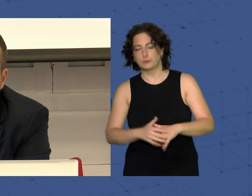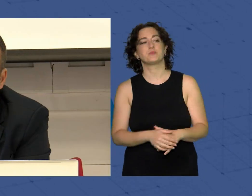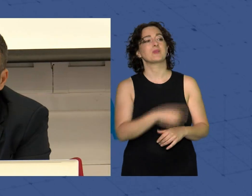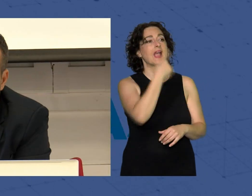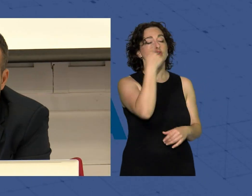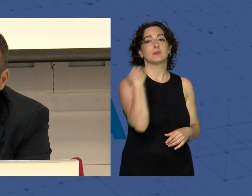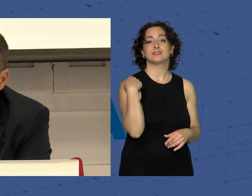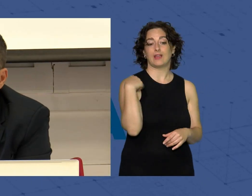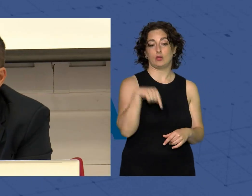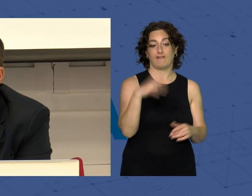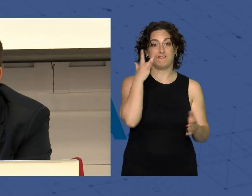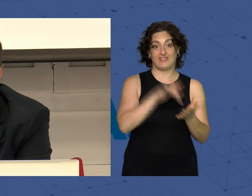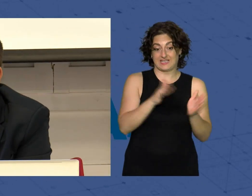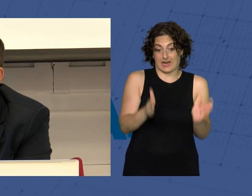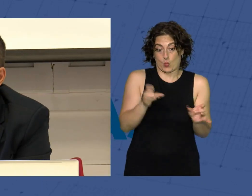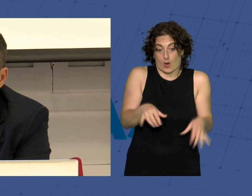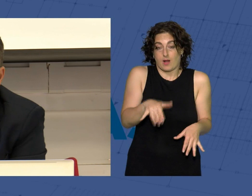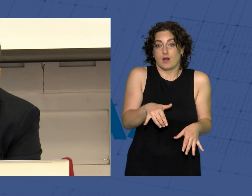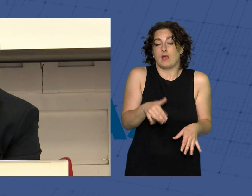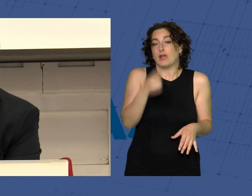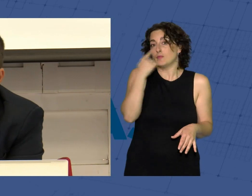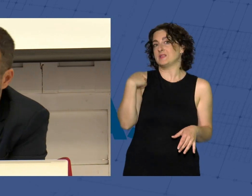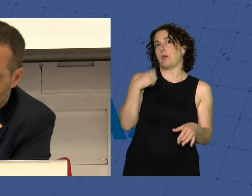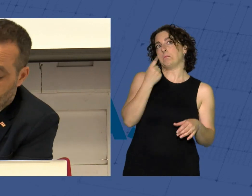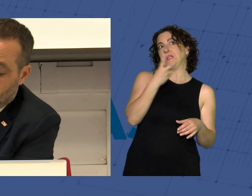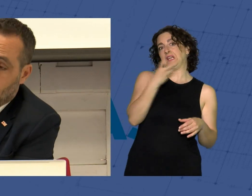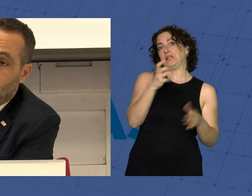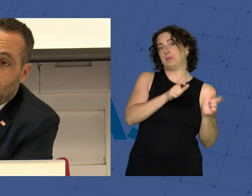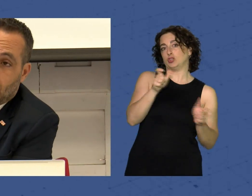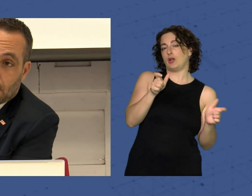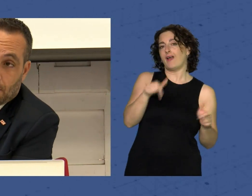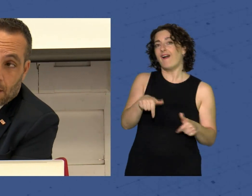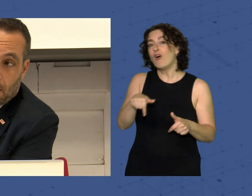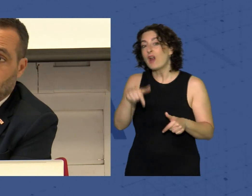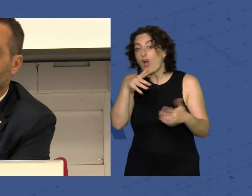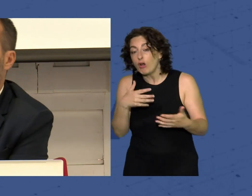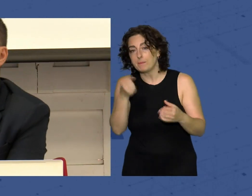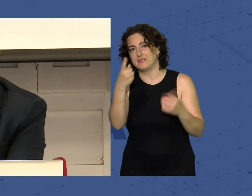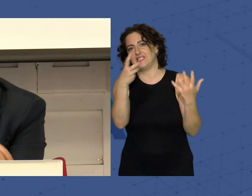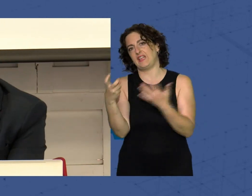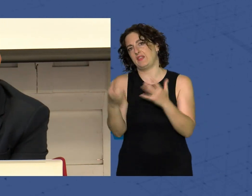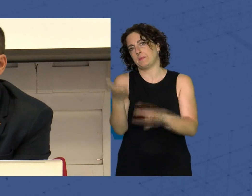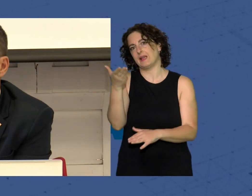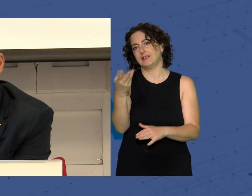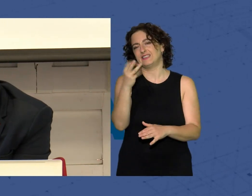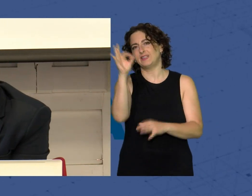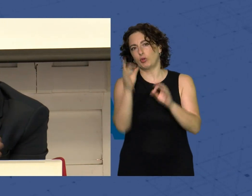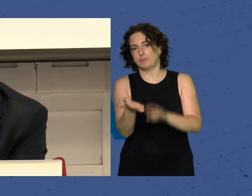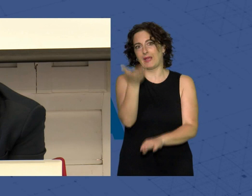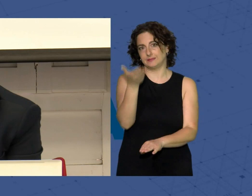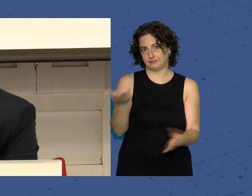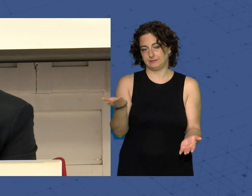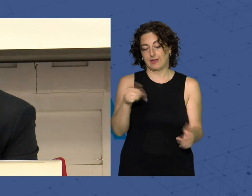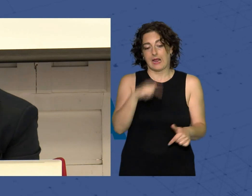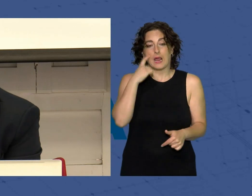pasado a esta fecha habíamos atendido a unas 1.300 personas, estamos ahora en 1.700, es decir, un 30% en Almería, como